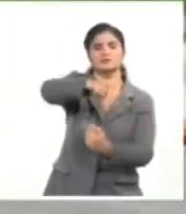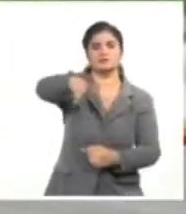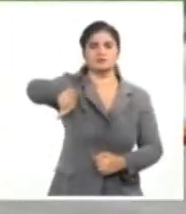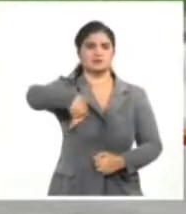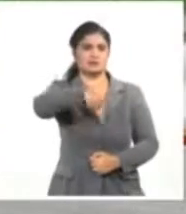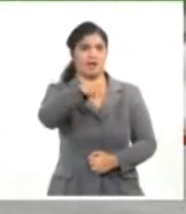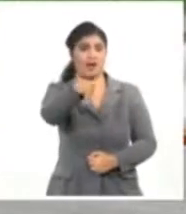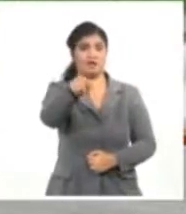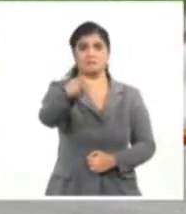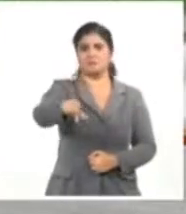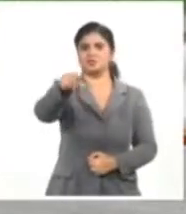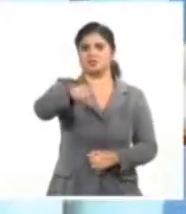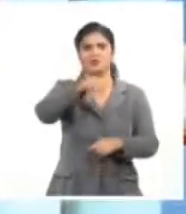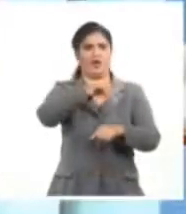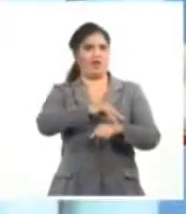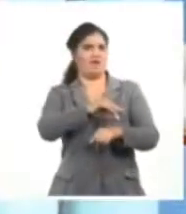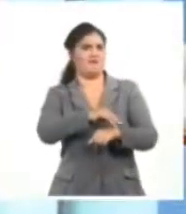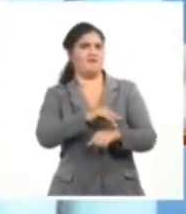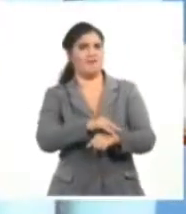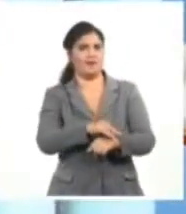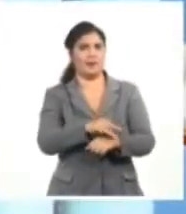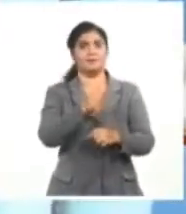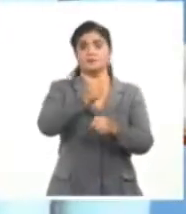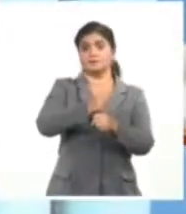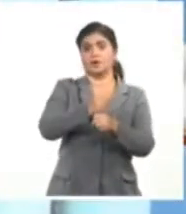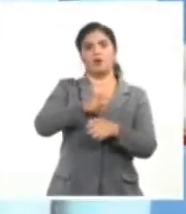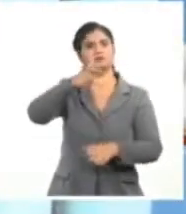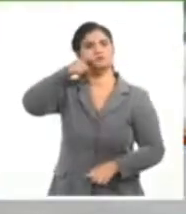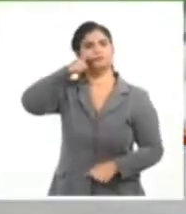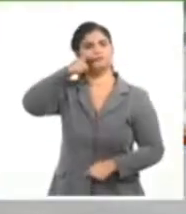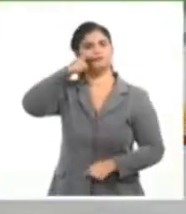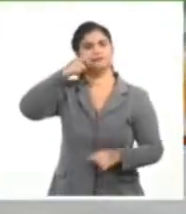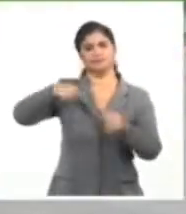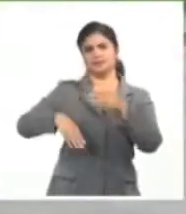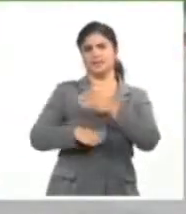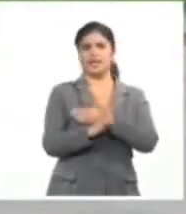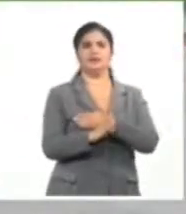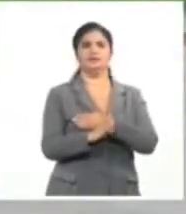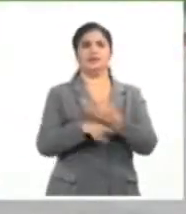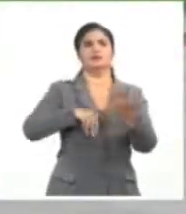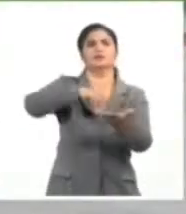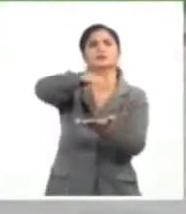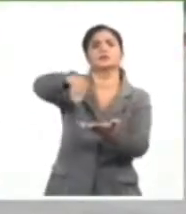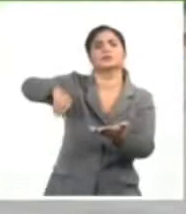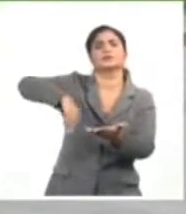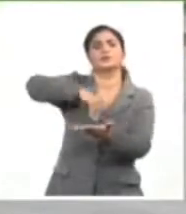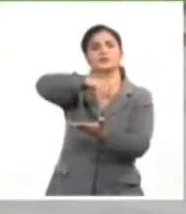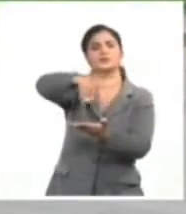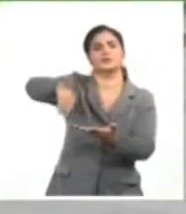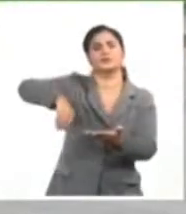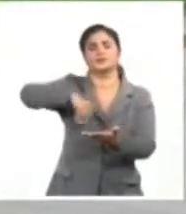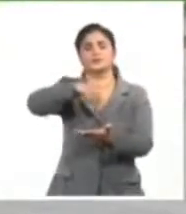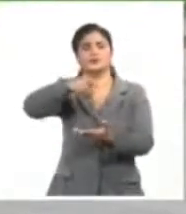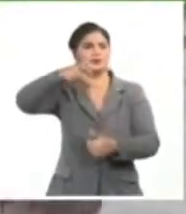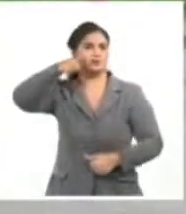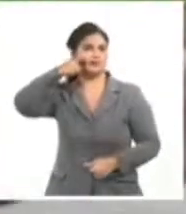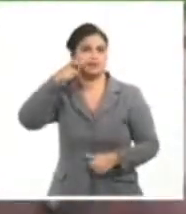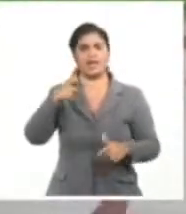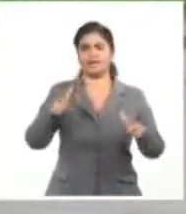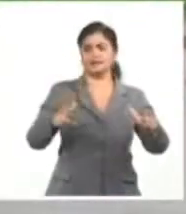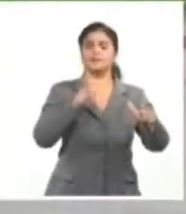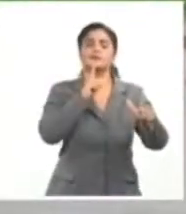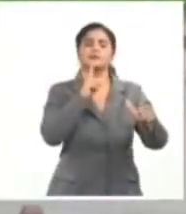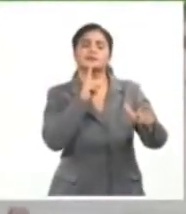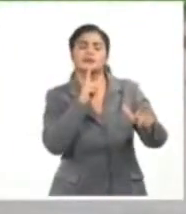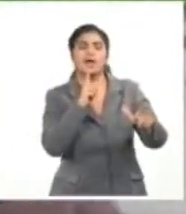el trabajo de ellos consiste en revisar la vivienda destruir todos los todos los riesgos que viven acá en la pimienta eso consiste en el